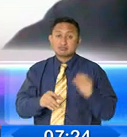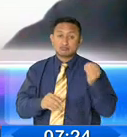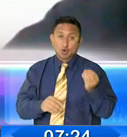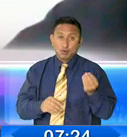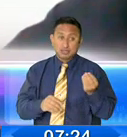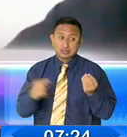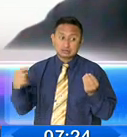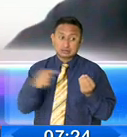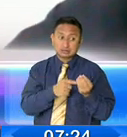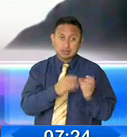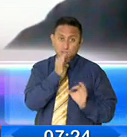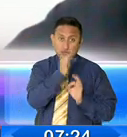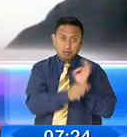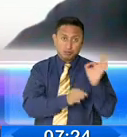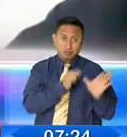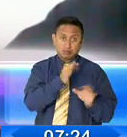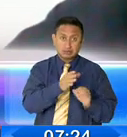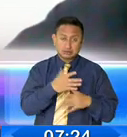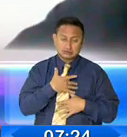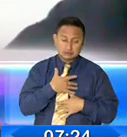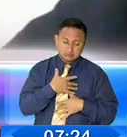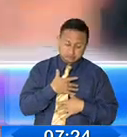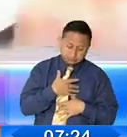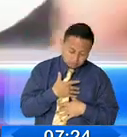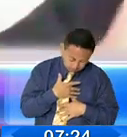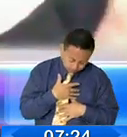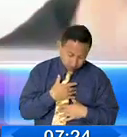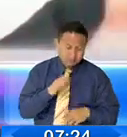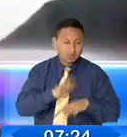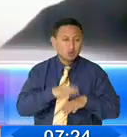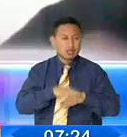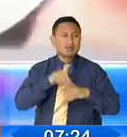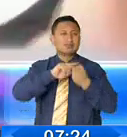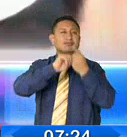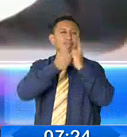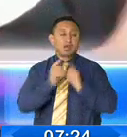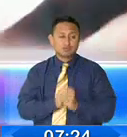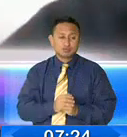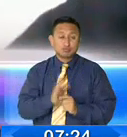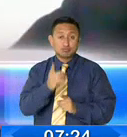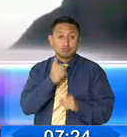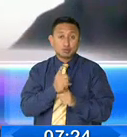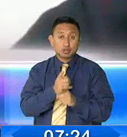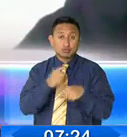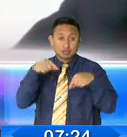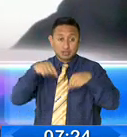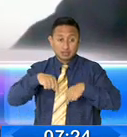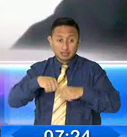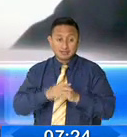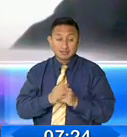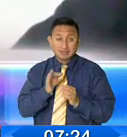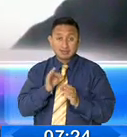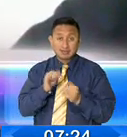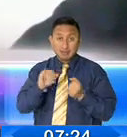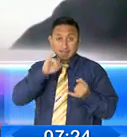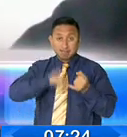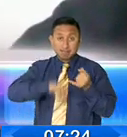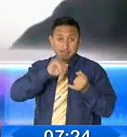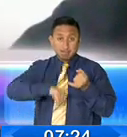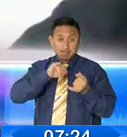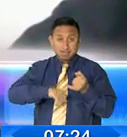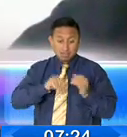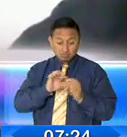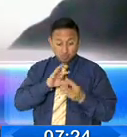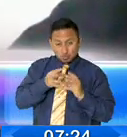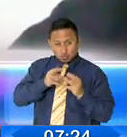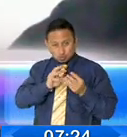a pacientes de menor edad. Por estas mutaciones se ajusta la capacidad que tiene el virus y empiezan a afectar a